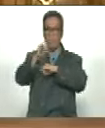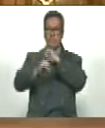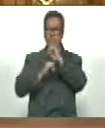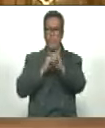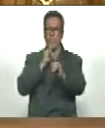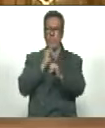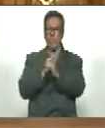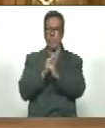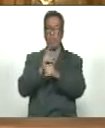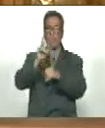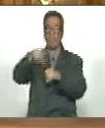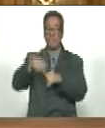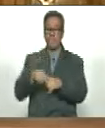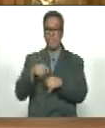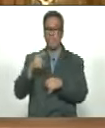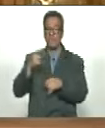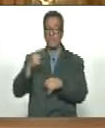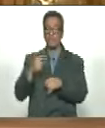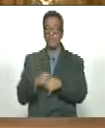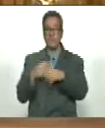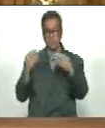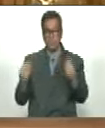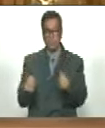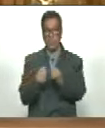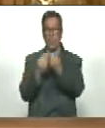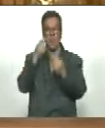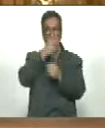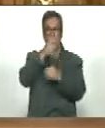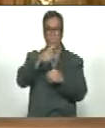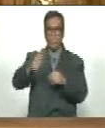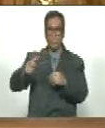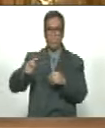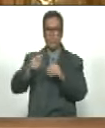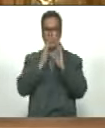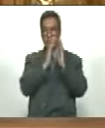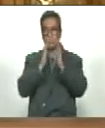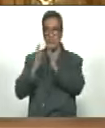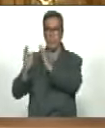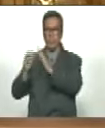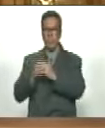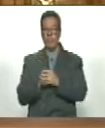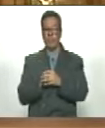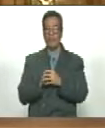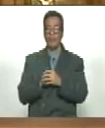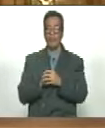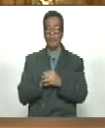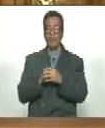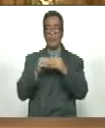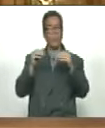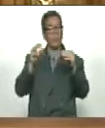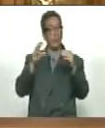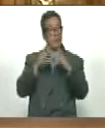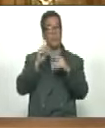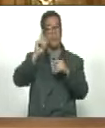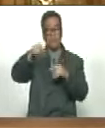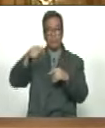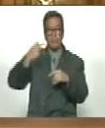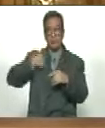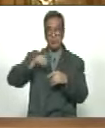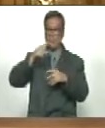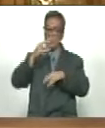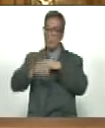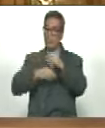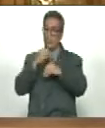internacionales, además también junto al pueblo organizado. De todas maneras, también tenemos que